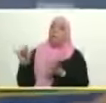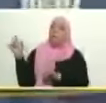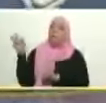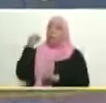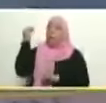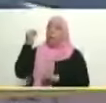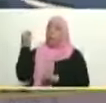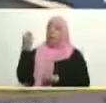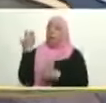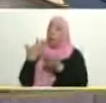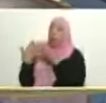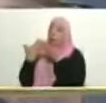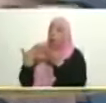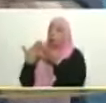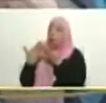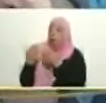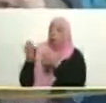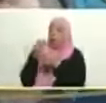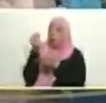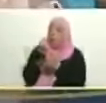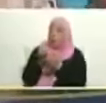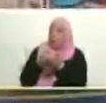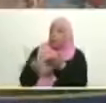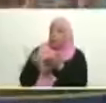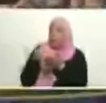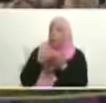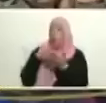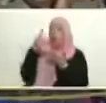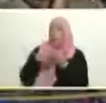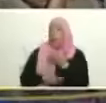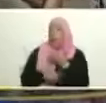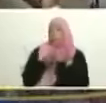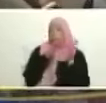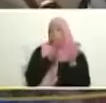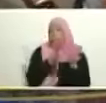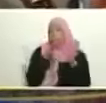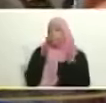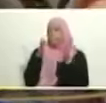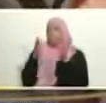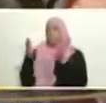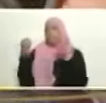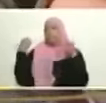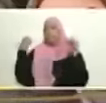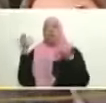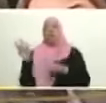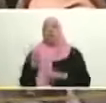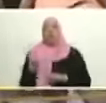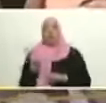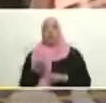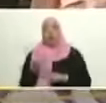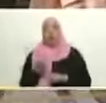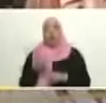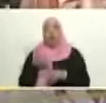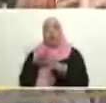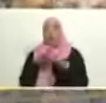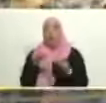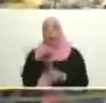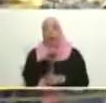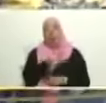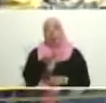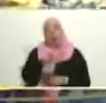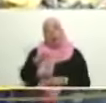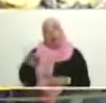pensada, estudiada, diseñada, planificada e implementada desde Venezuela, para Venezuela,